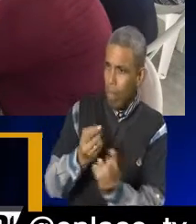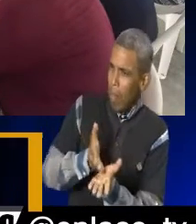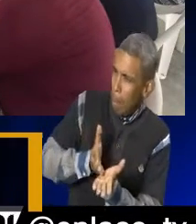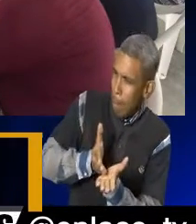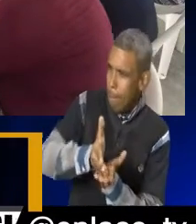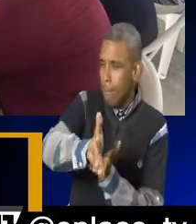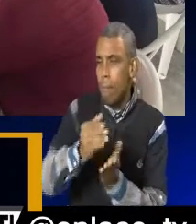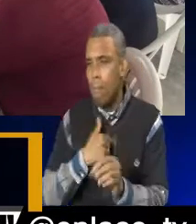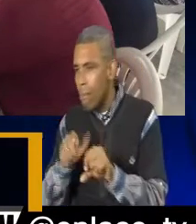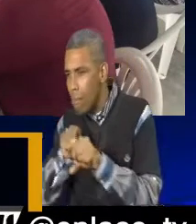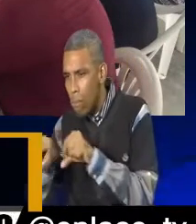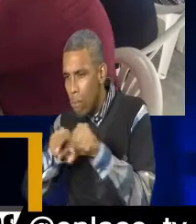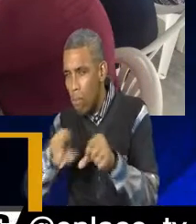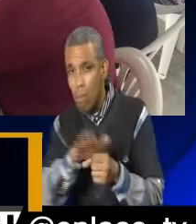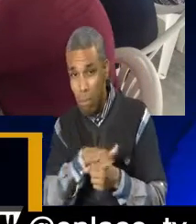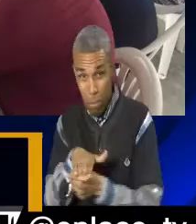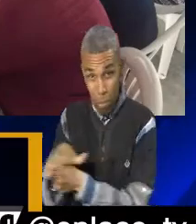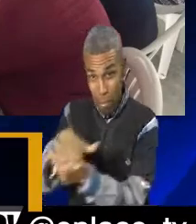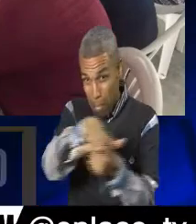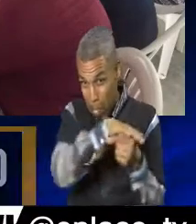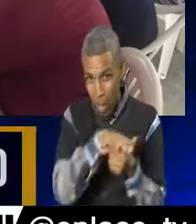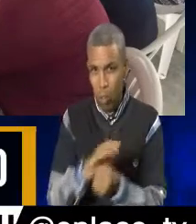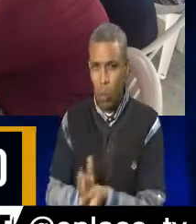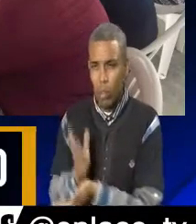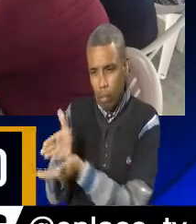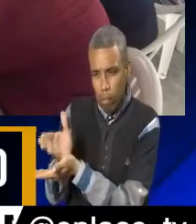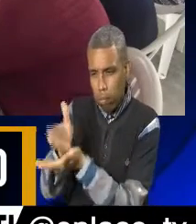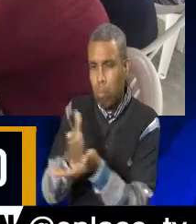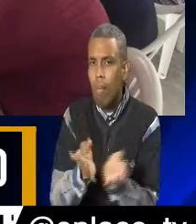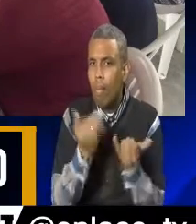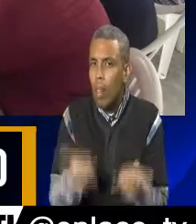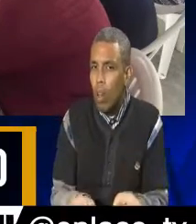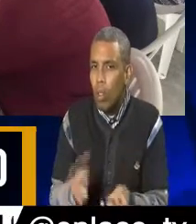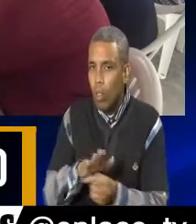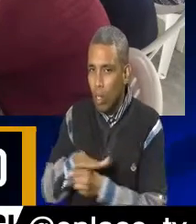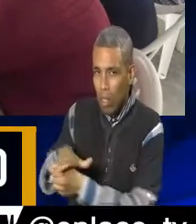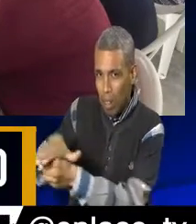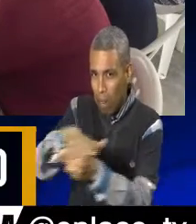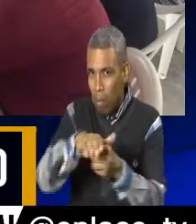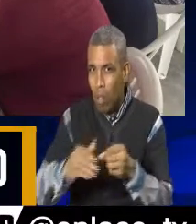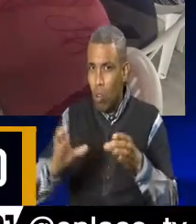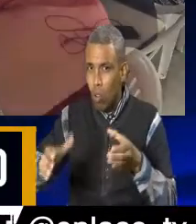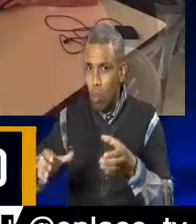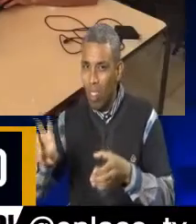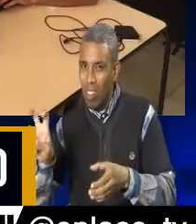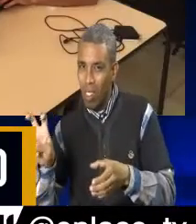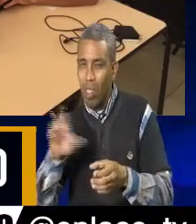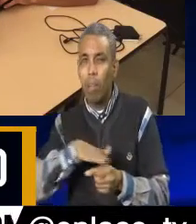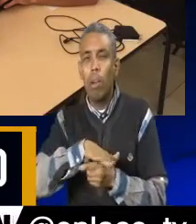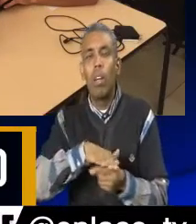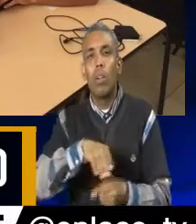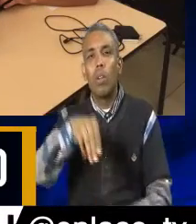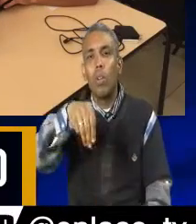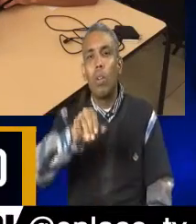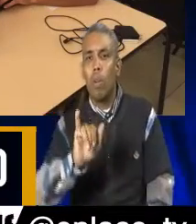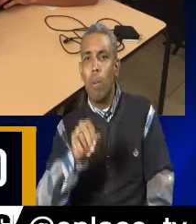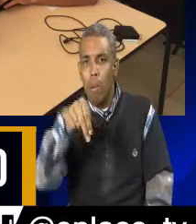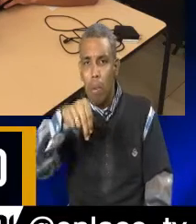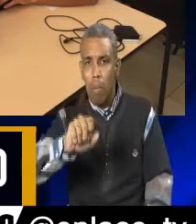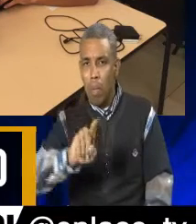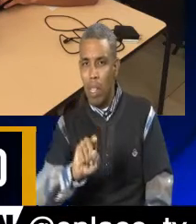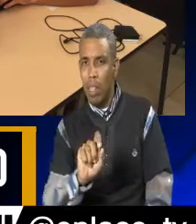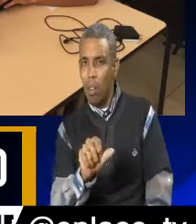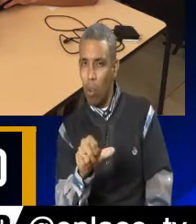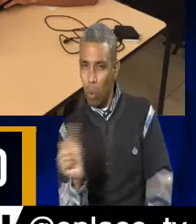por todas las comunas de Barranca Bermeja. Actualmente estamos en la comuna 7, en Minas del Paraíso, y en el 9 de abril,